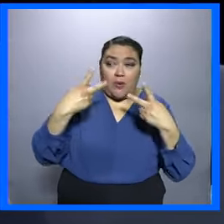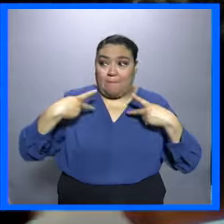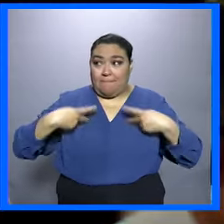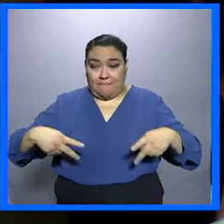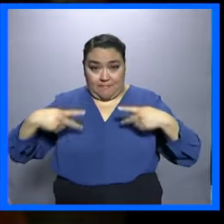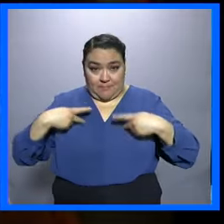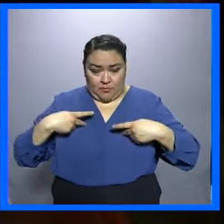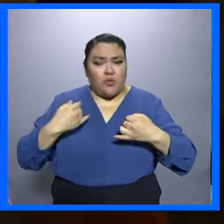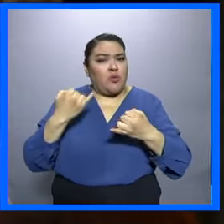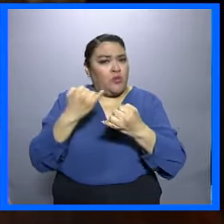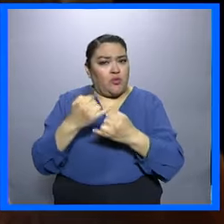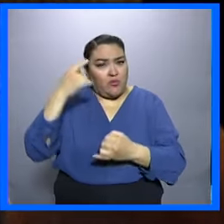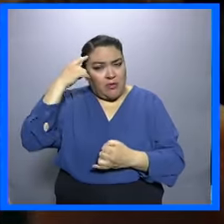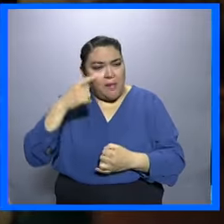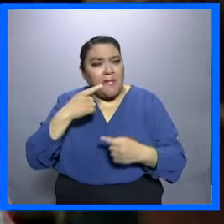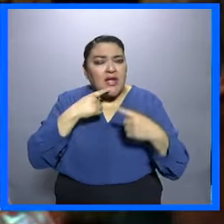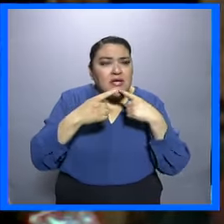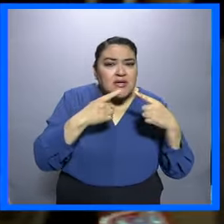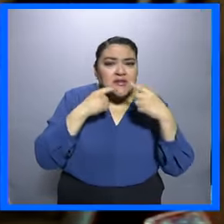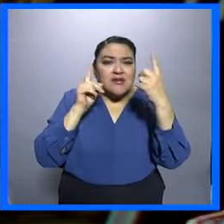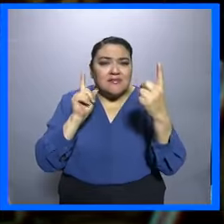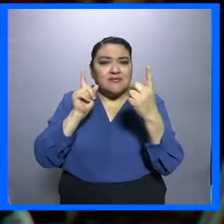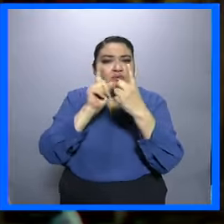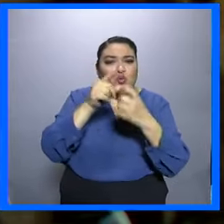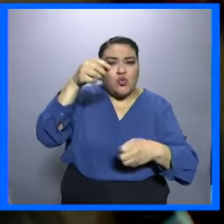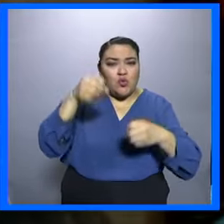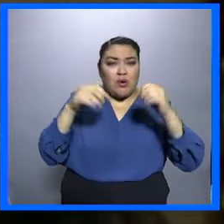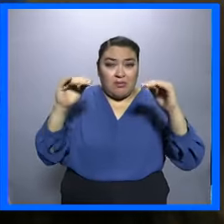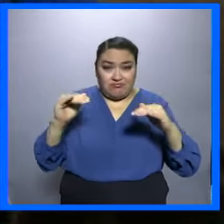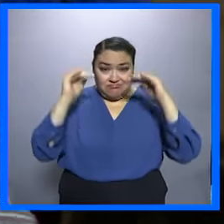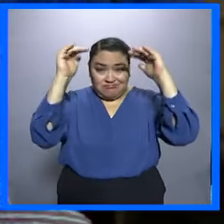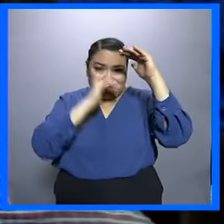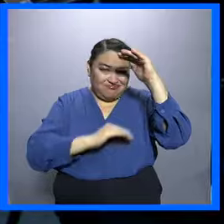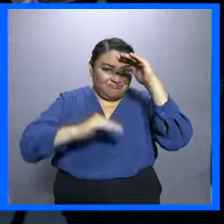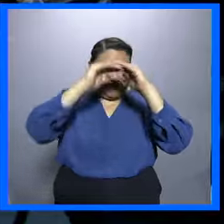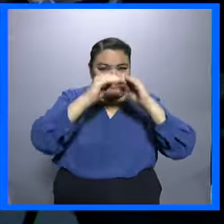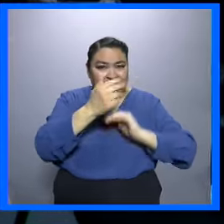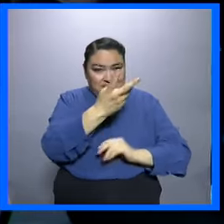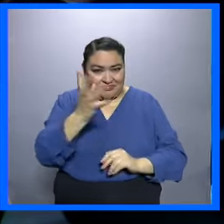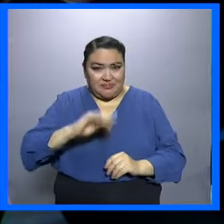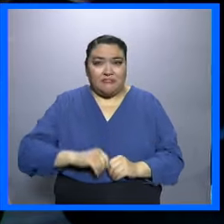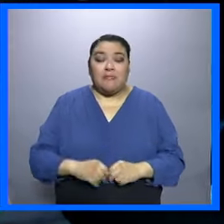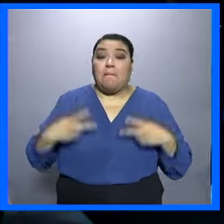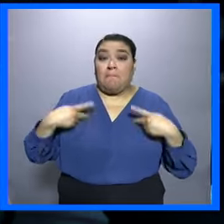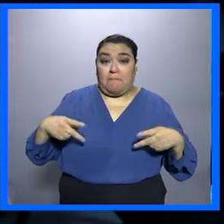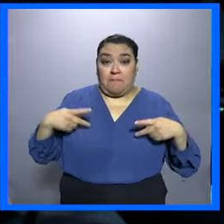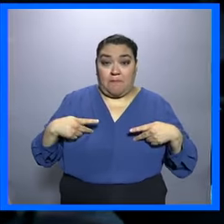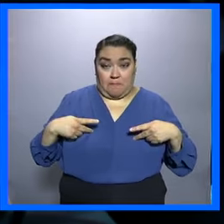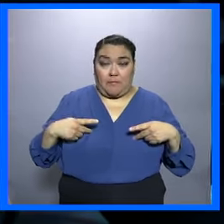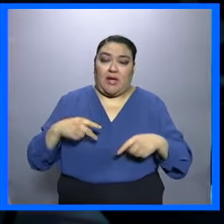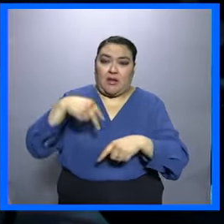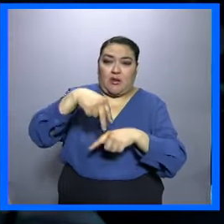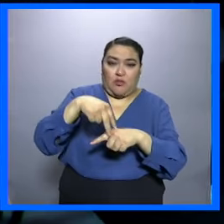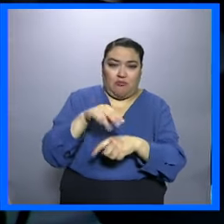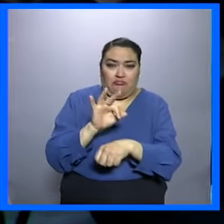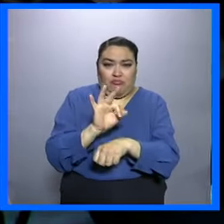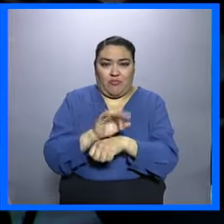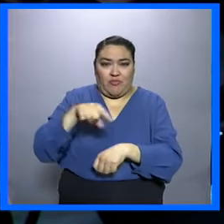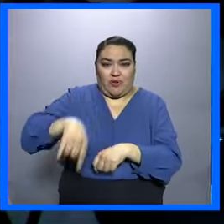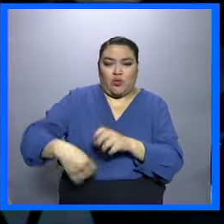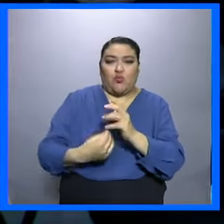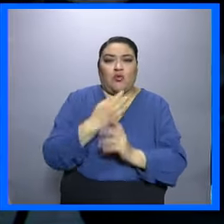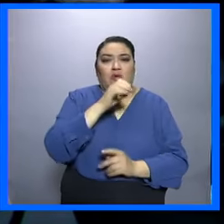participantes aprovecharon para dialogar directamente con algún ministro o ministra. Personal de protección civil y médico de la nueva